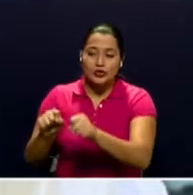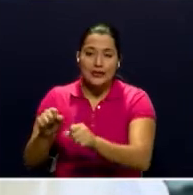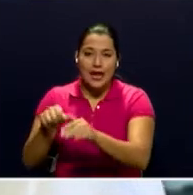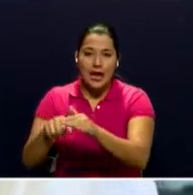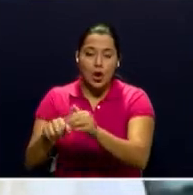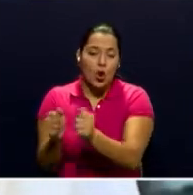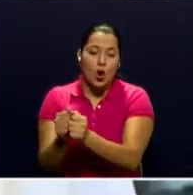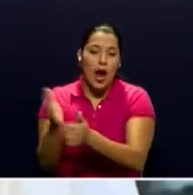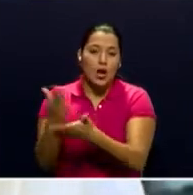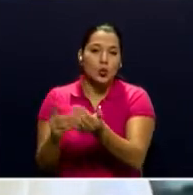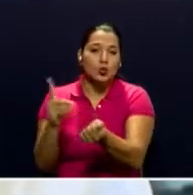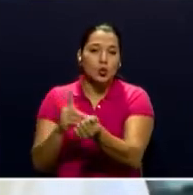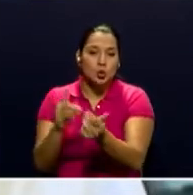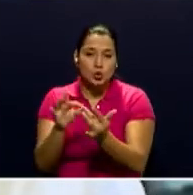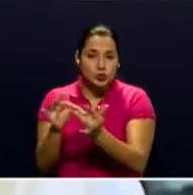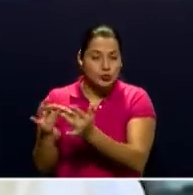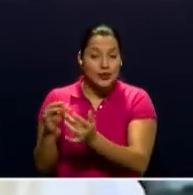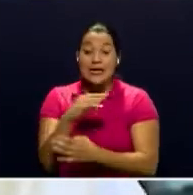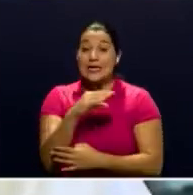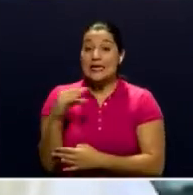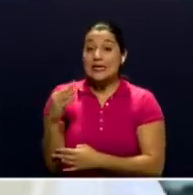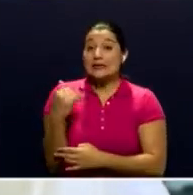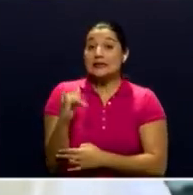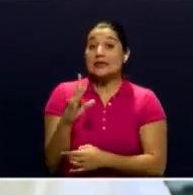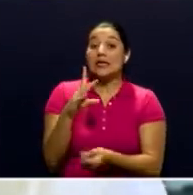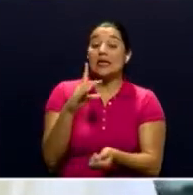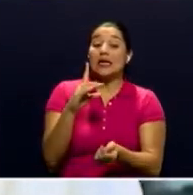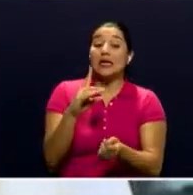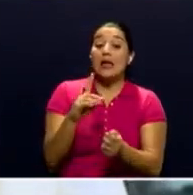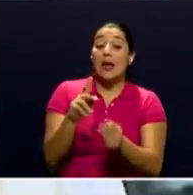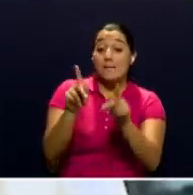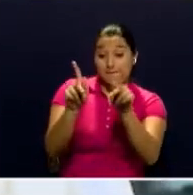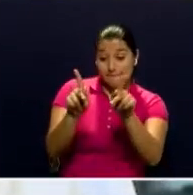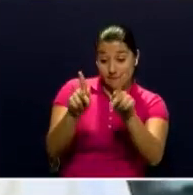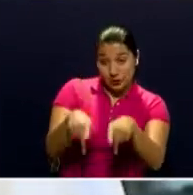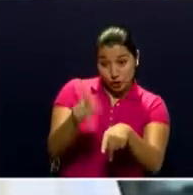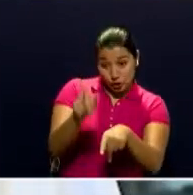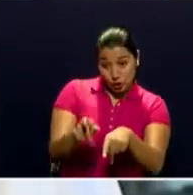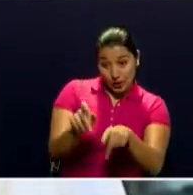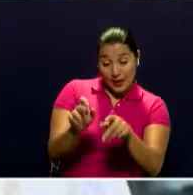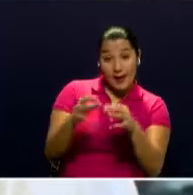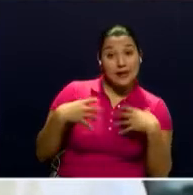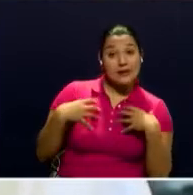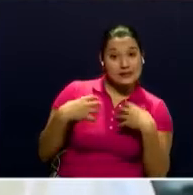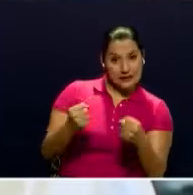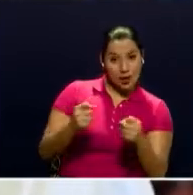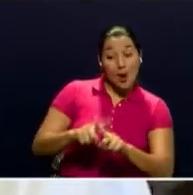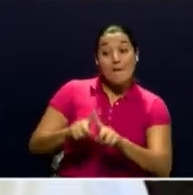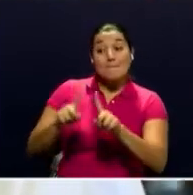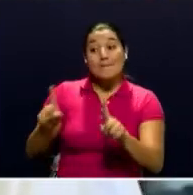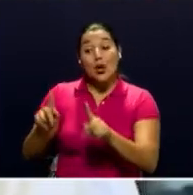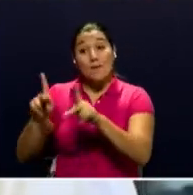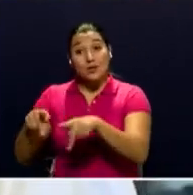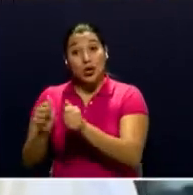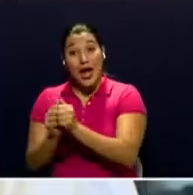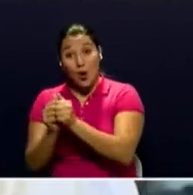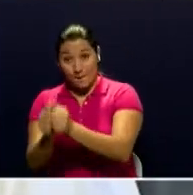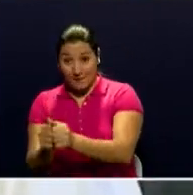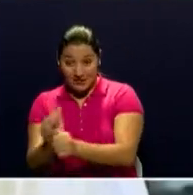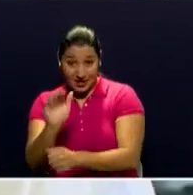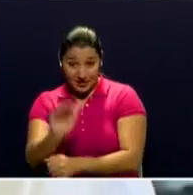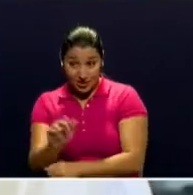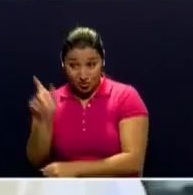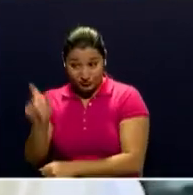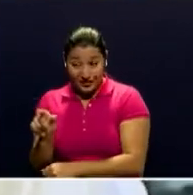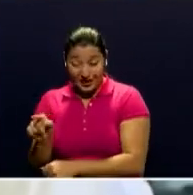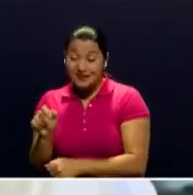hospital, o si el paciente está sano, pero la persona que lo puede acompañar está con síntomas